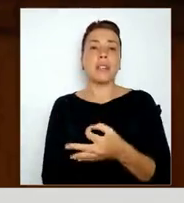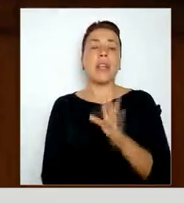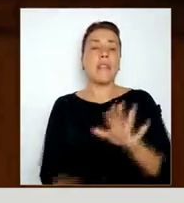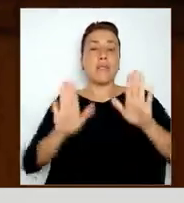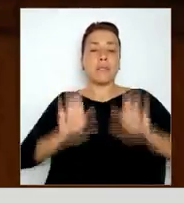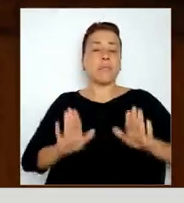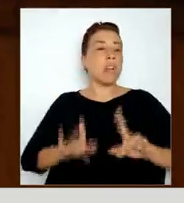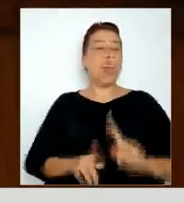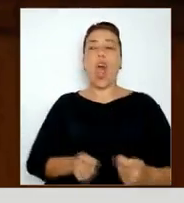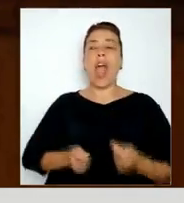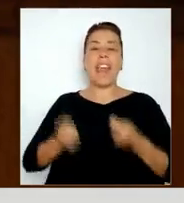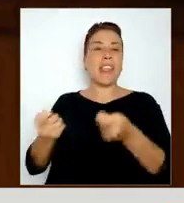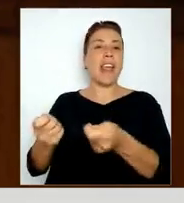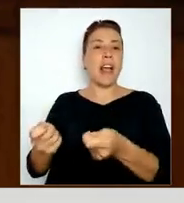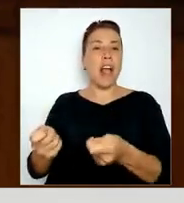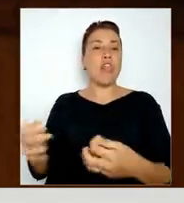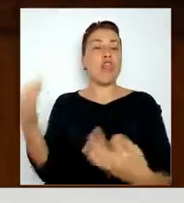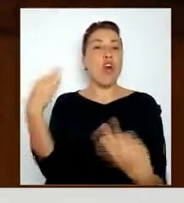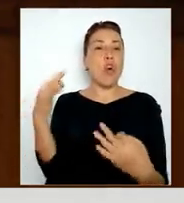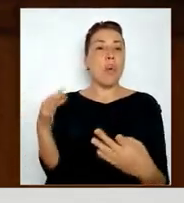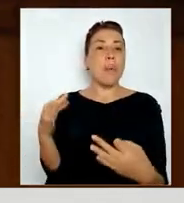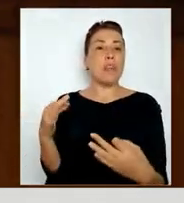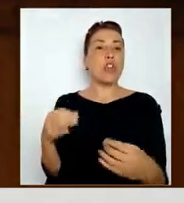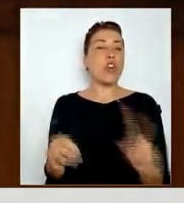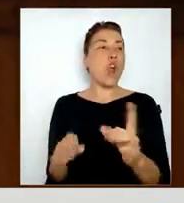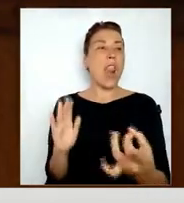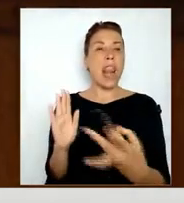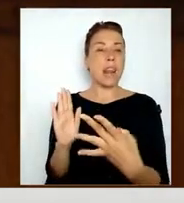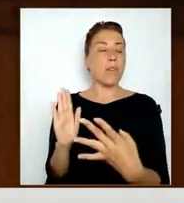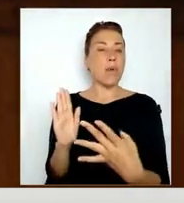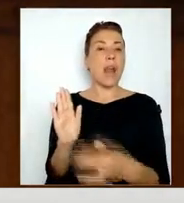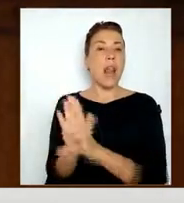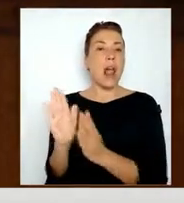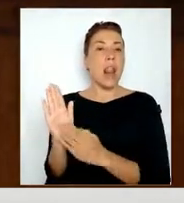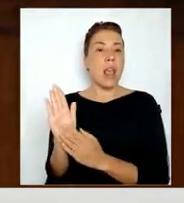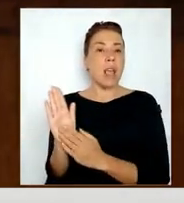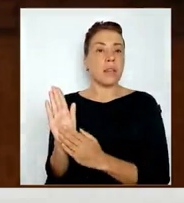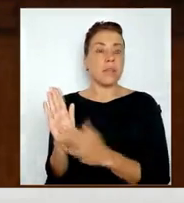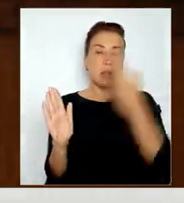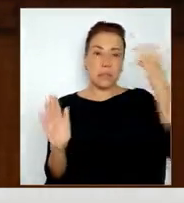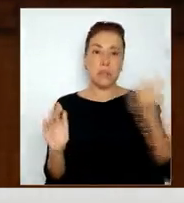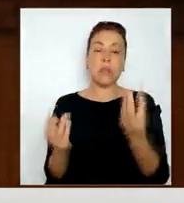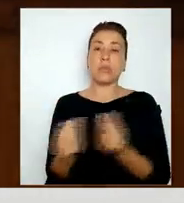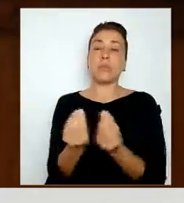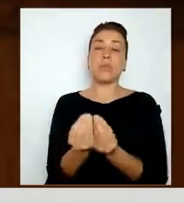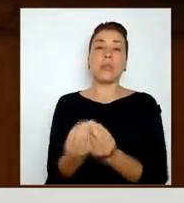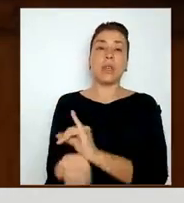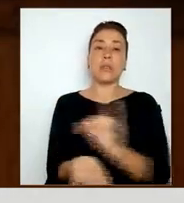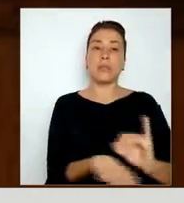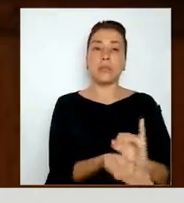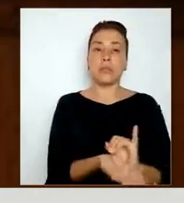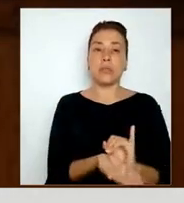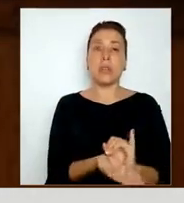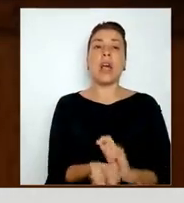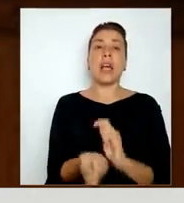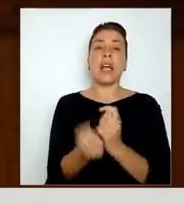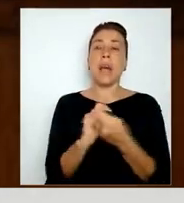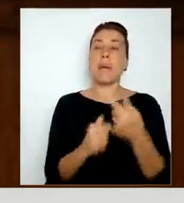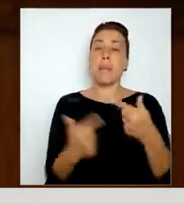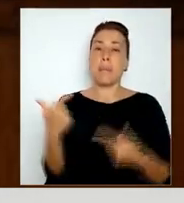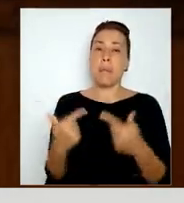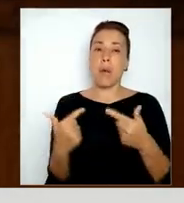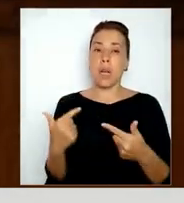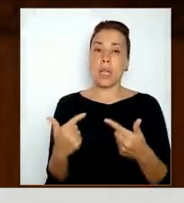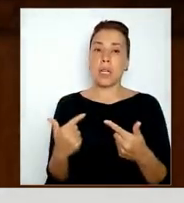ilegal y arbitraria de tal manera que muchas instituciones derechamente cambiaron sus políticas o bien se allanaban